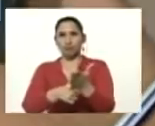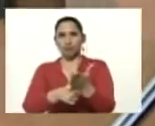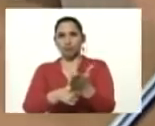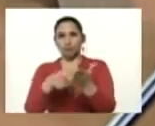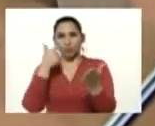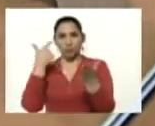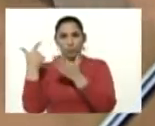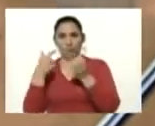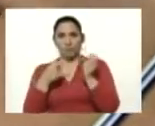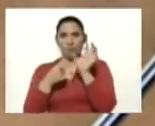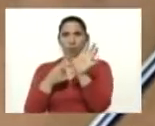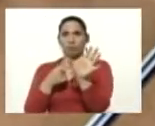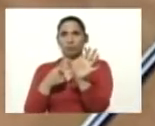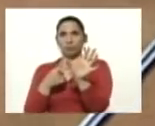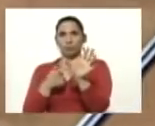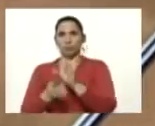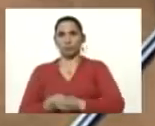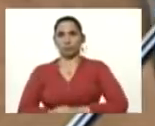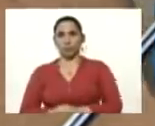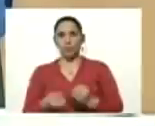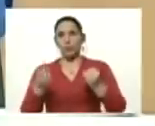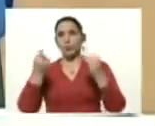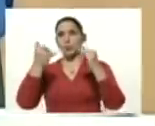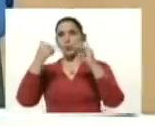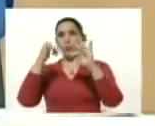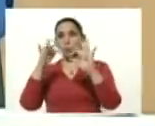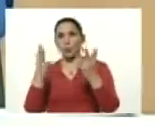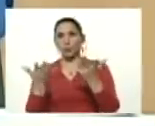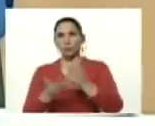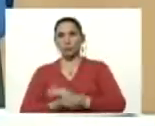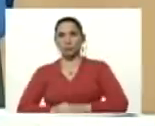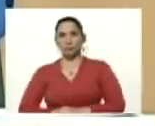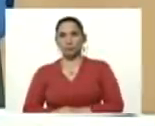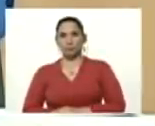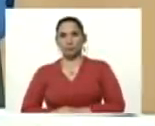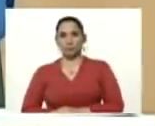le aparece el número de